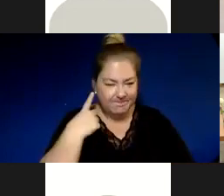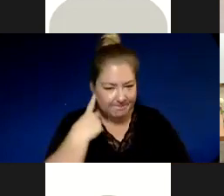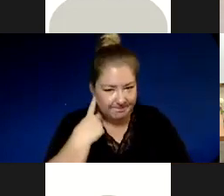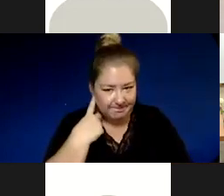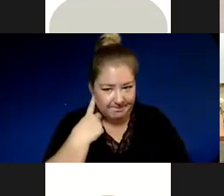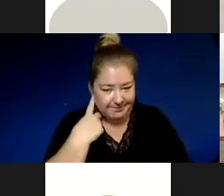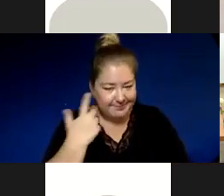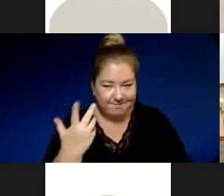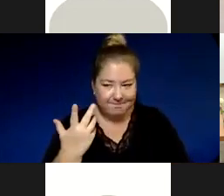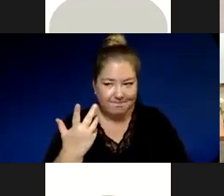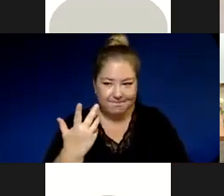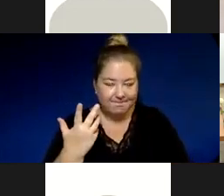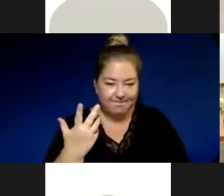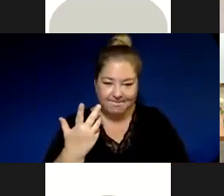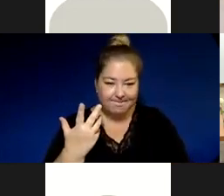Se está cortando la llamada.